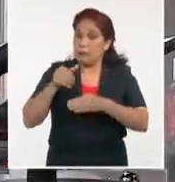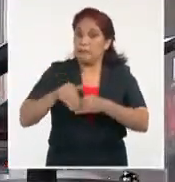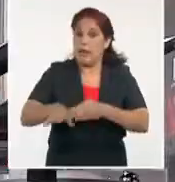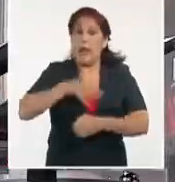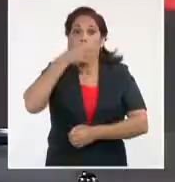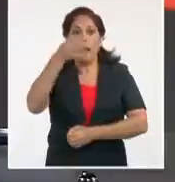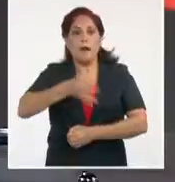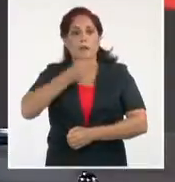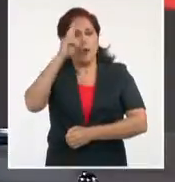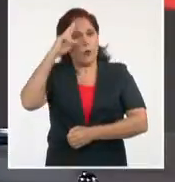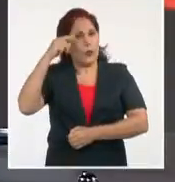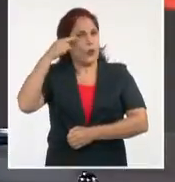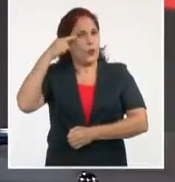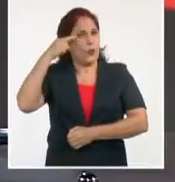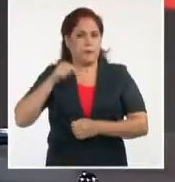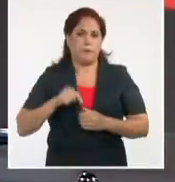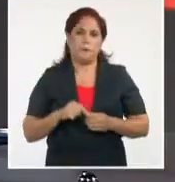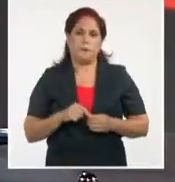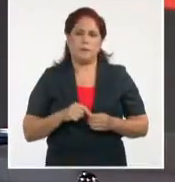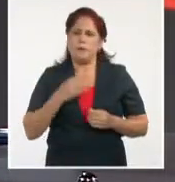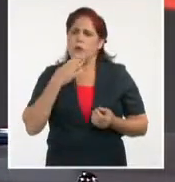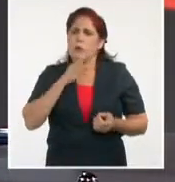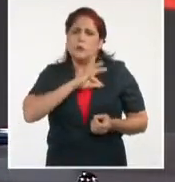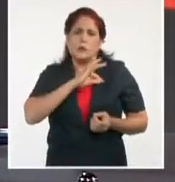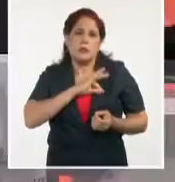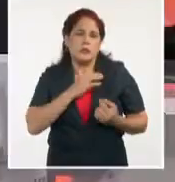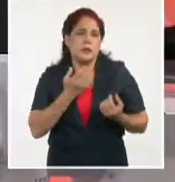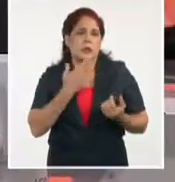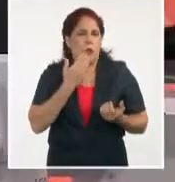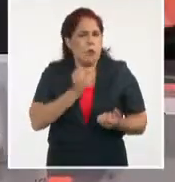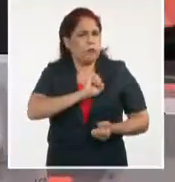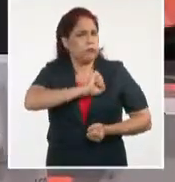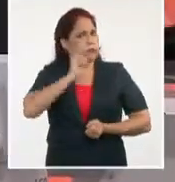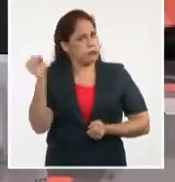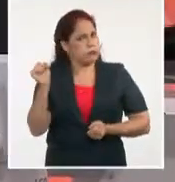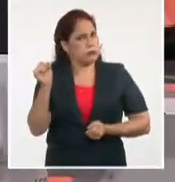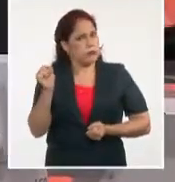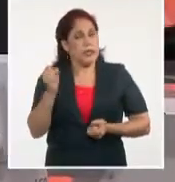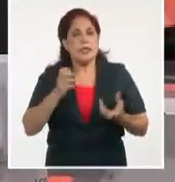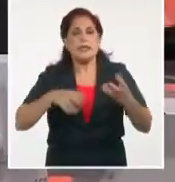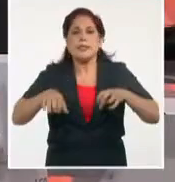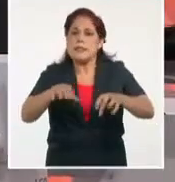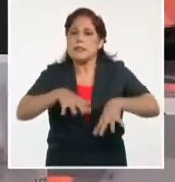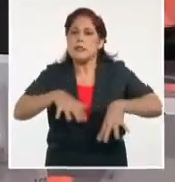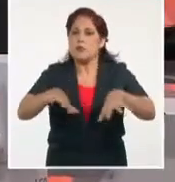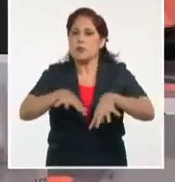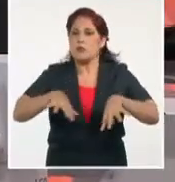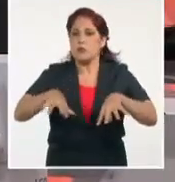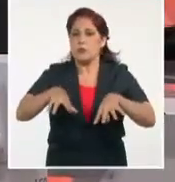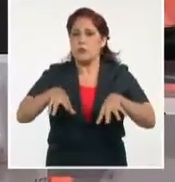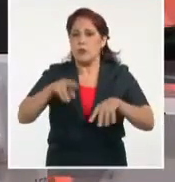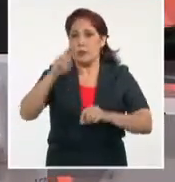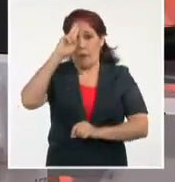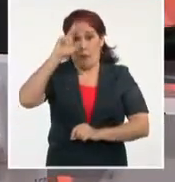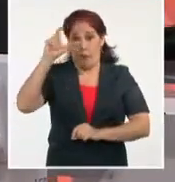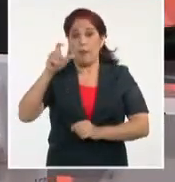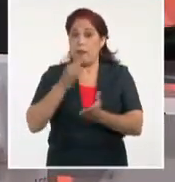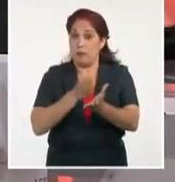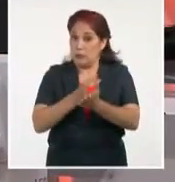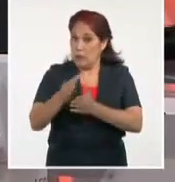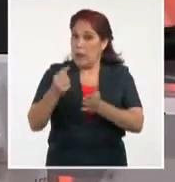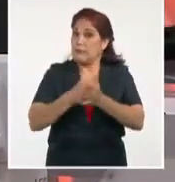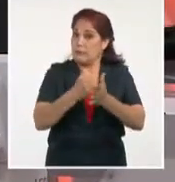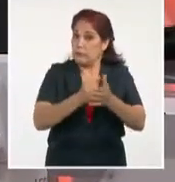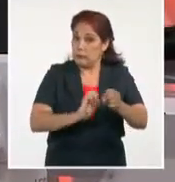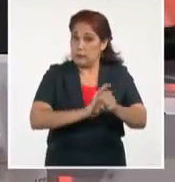con el doctor Durán sobre cómo se logró, pues, mantener la vitalidad de los servicios de salud, el enfrentamiento a